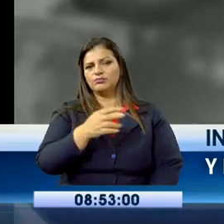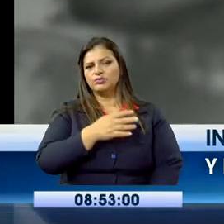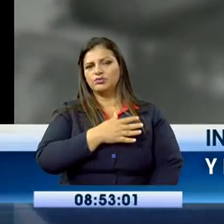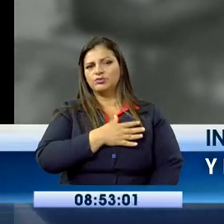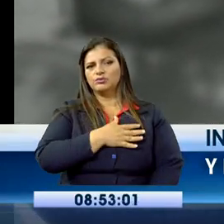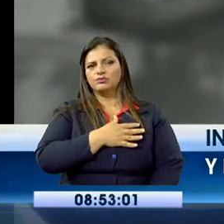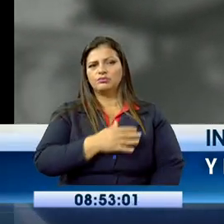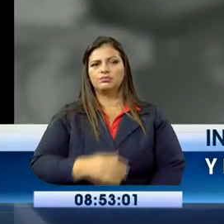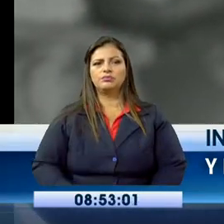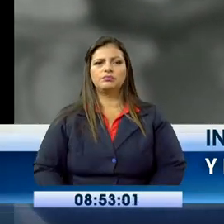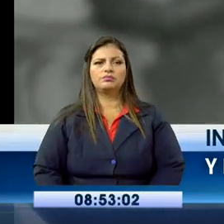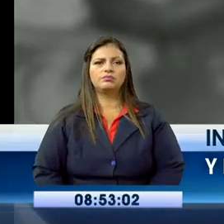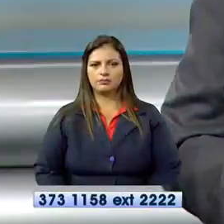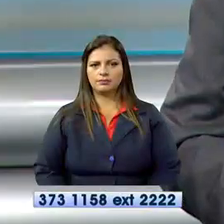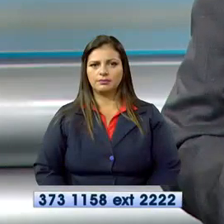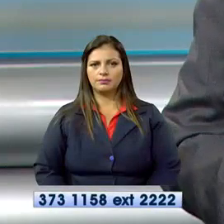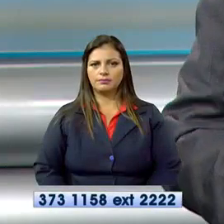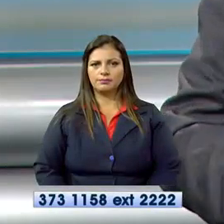Saona.